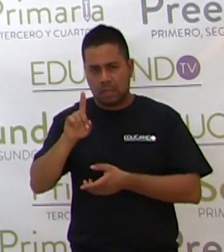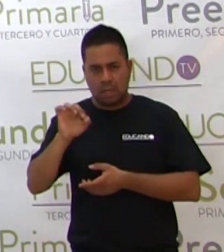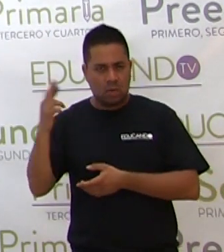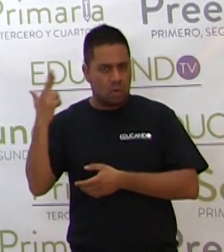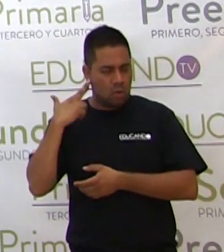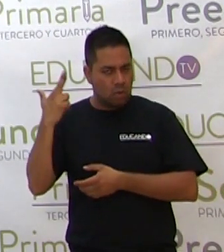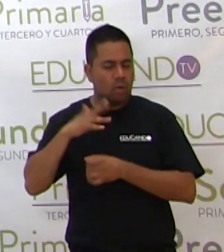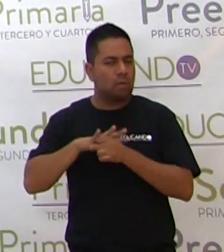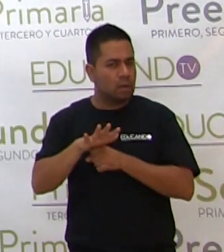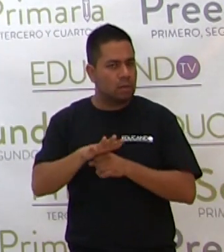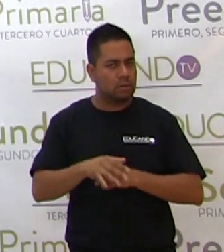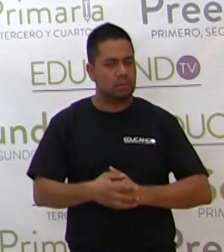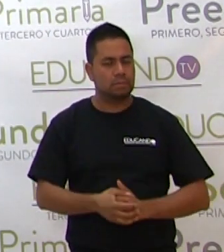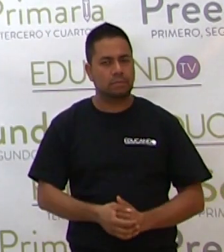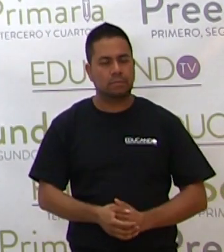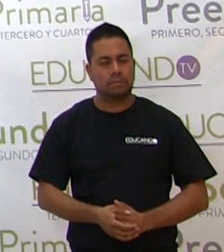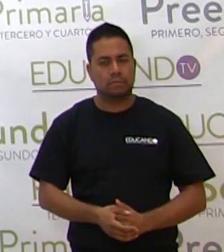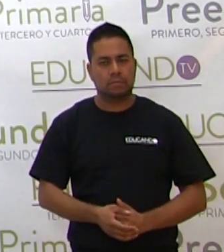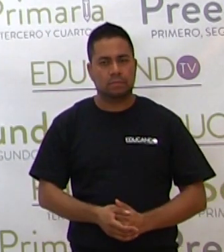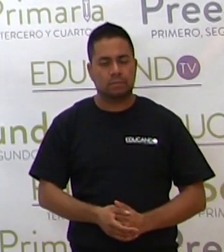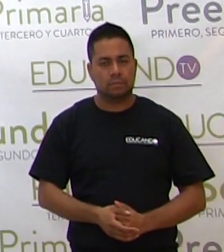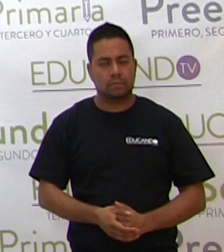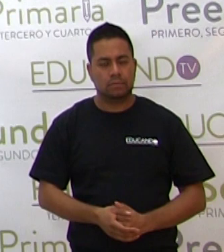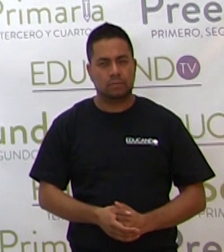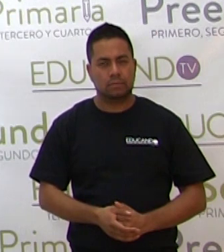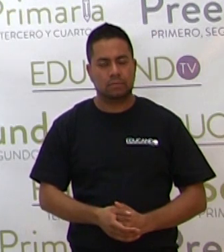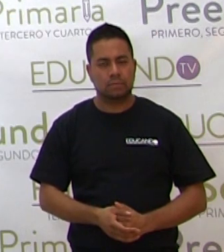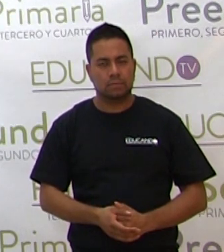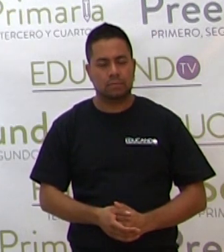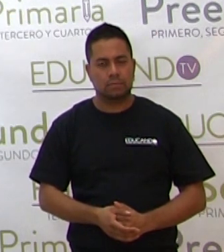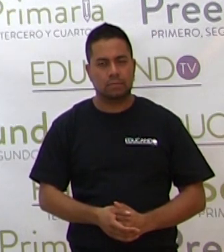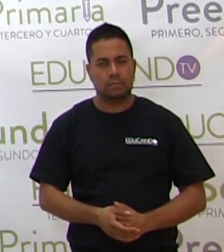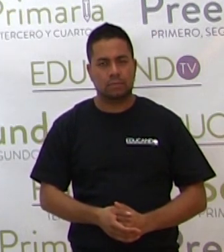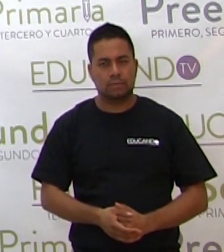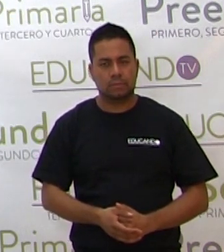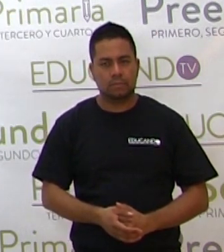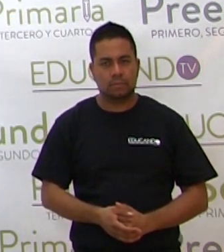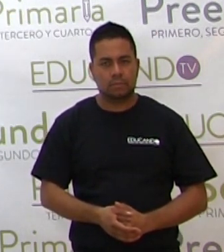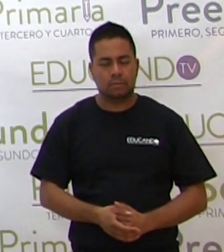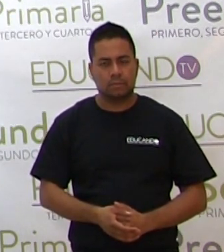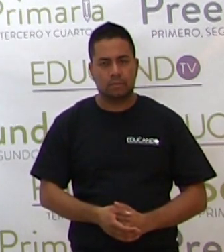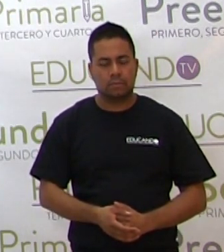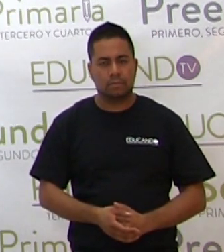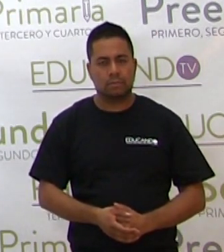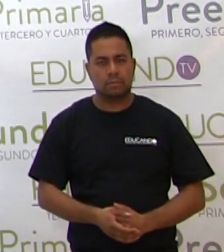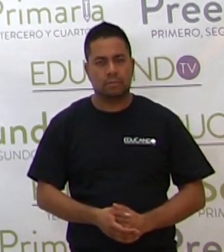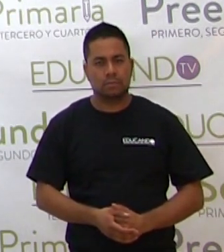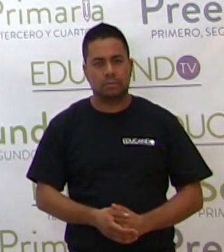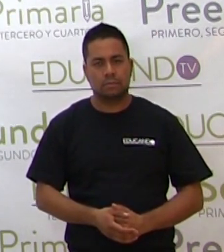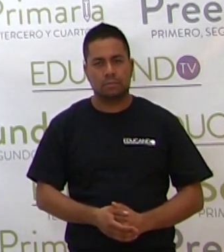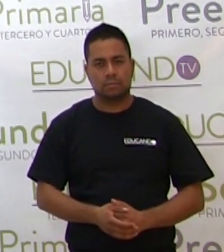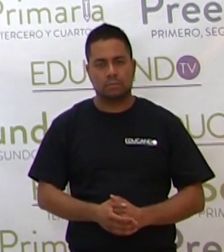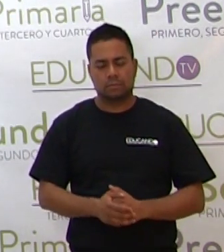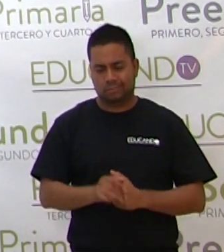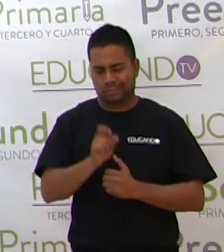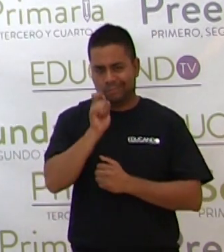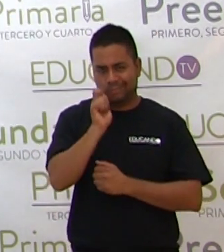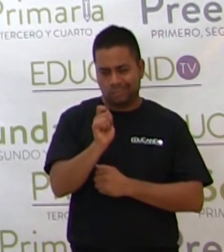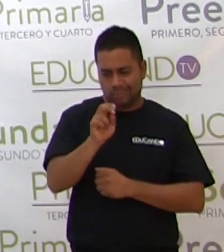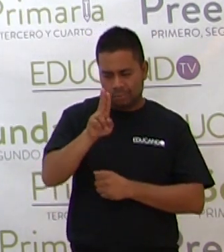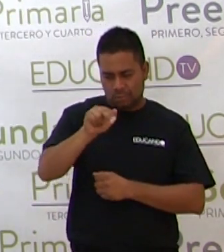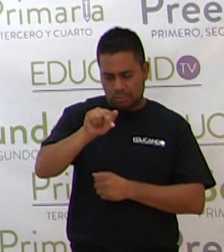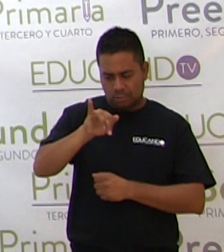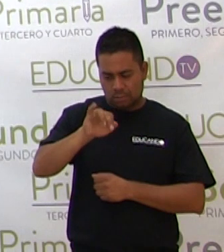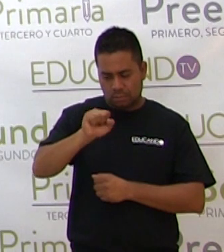uno la principal sería la uni sensorial que es un y sensorial esto que